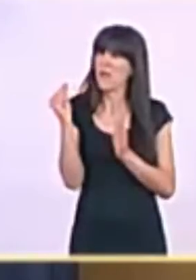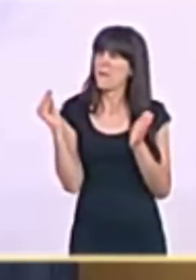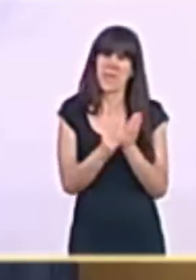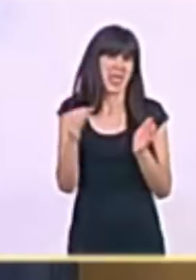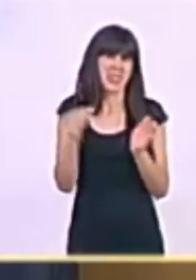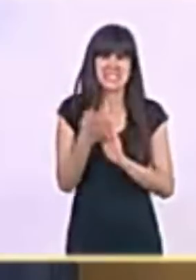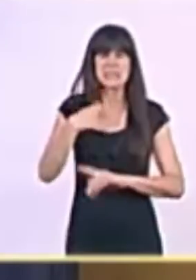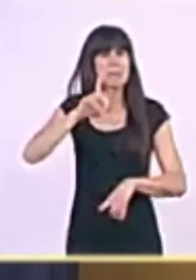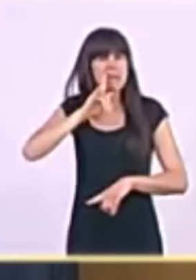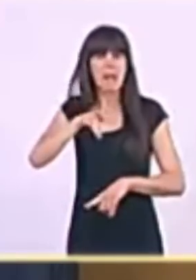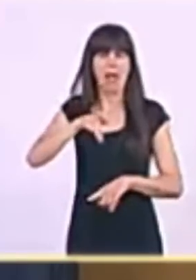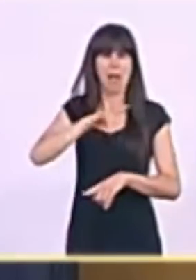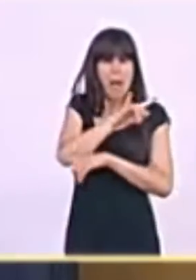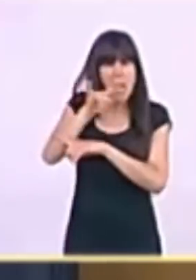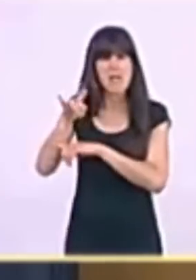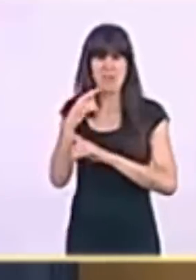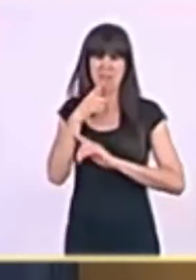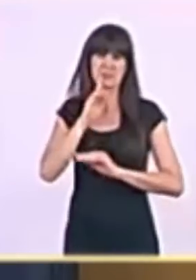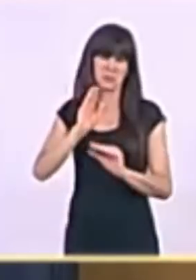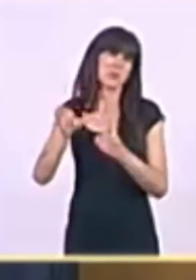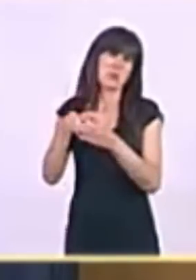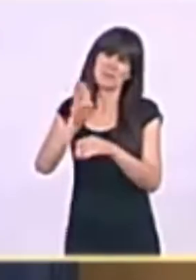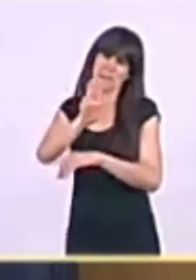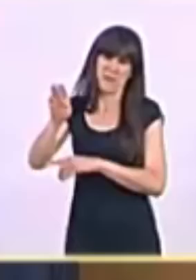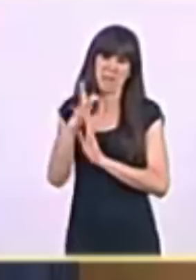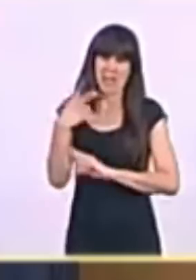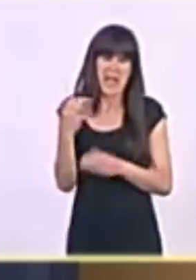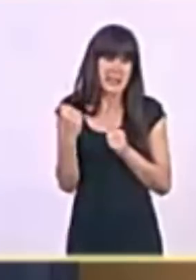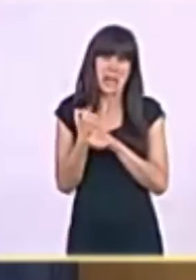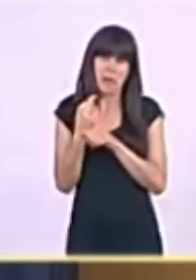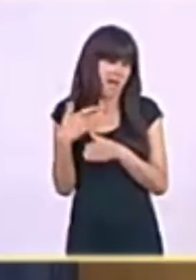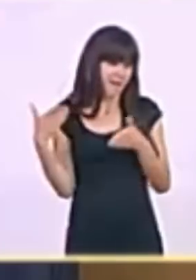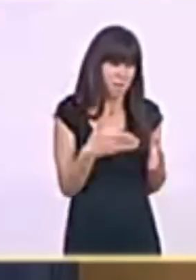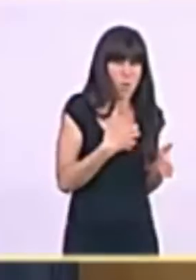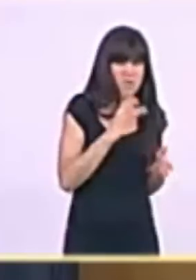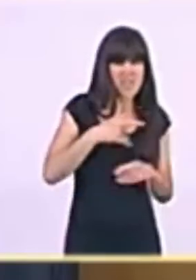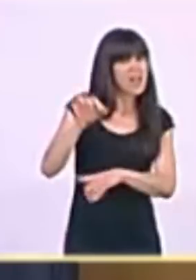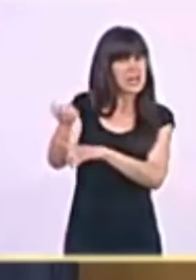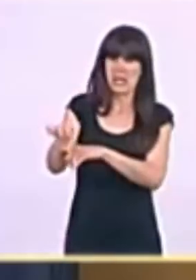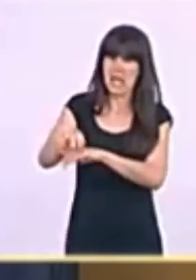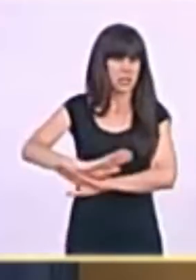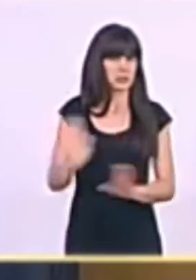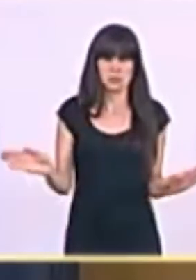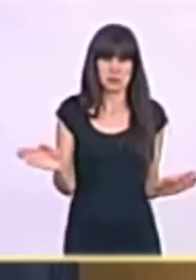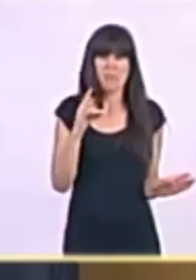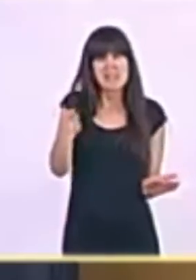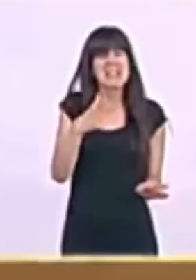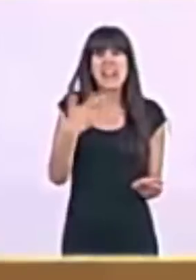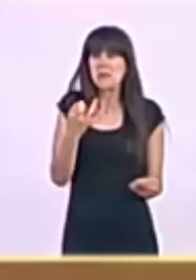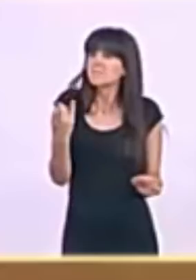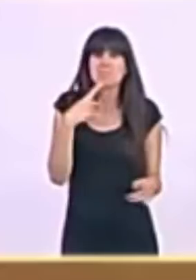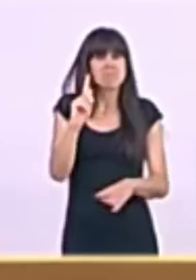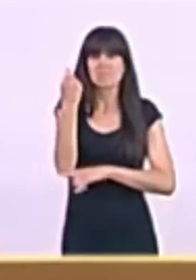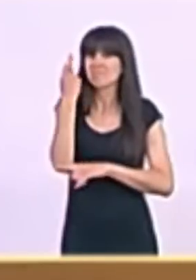dedicarme a trabajar, que es precisamente lo que ustedes quieren. Pues no va a tener éxito. Aquí estamos haciendo una política responsable y los